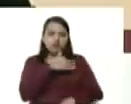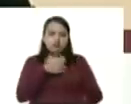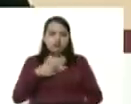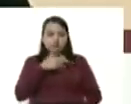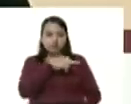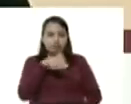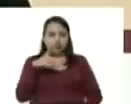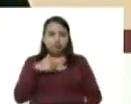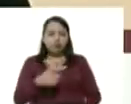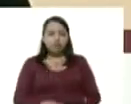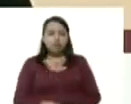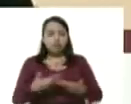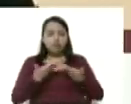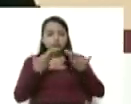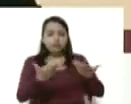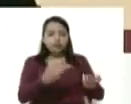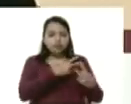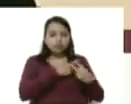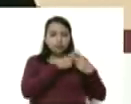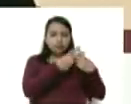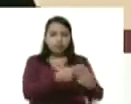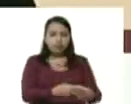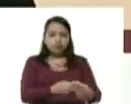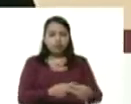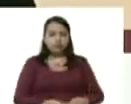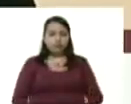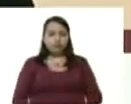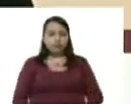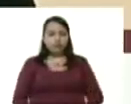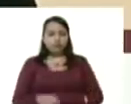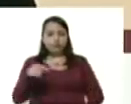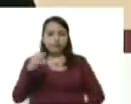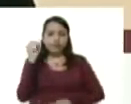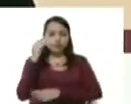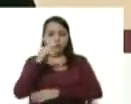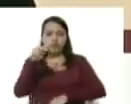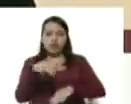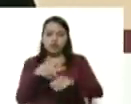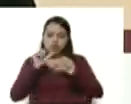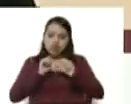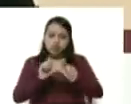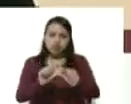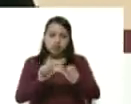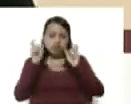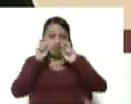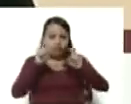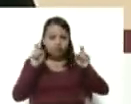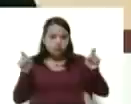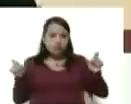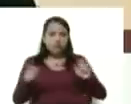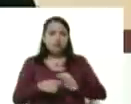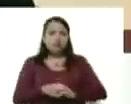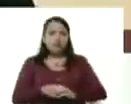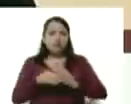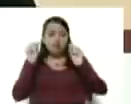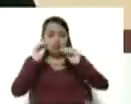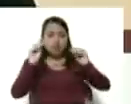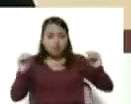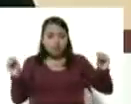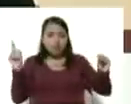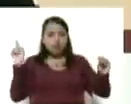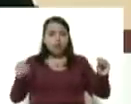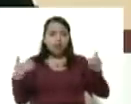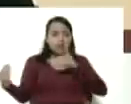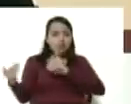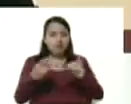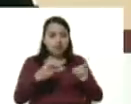dejamos nuestra disposición desde el Poder Legislativo y vamos a seguir contribuyendo en los llamados, pero también en los